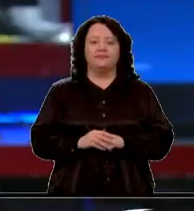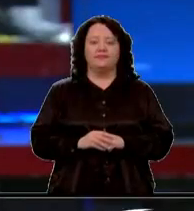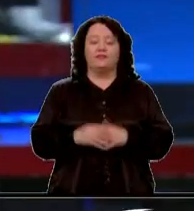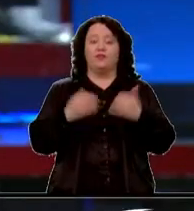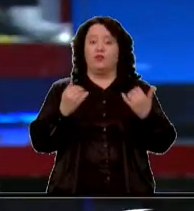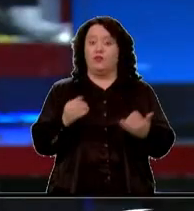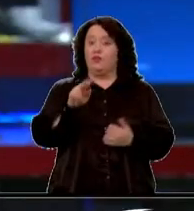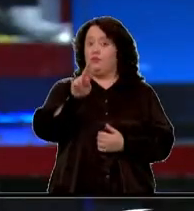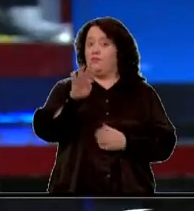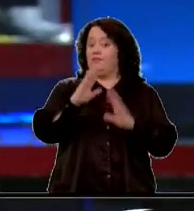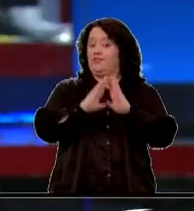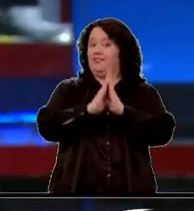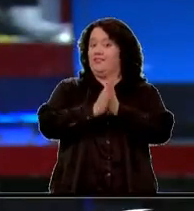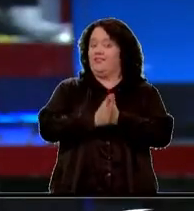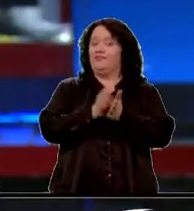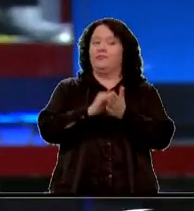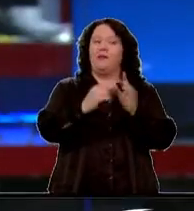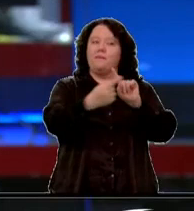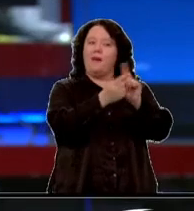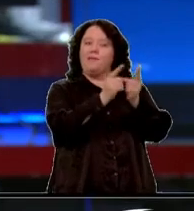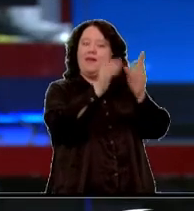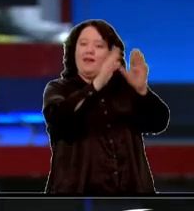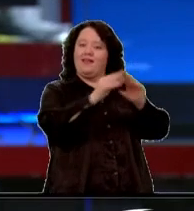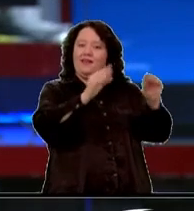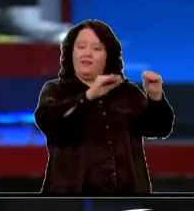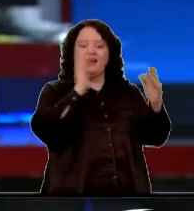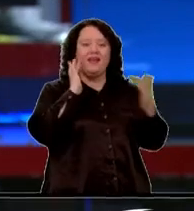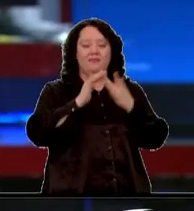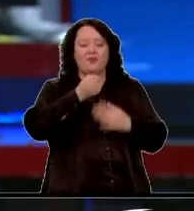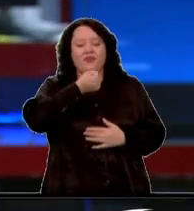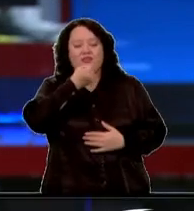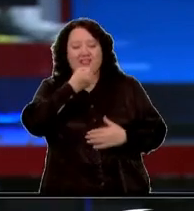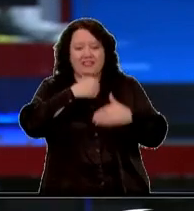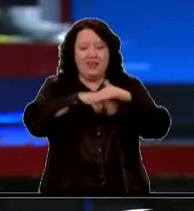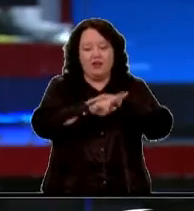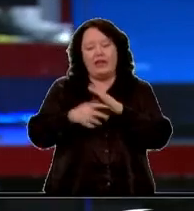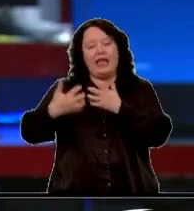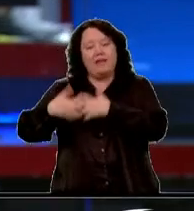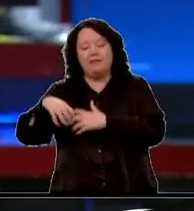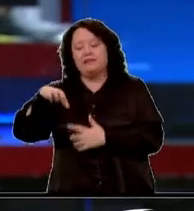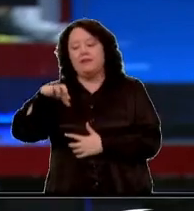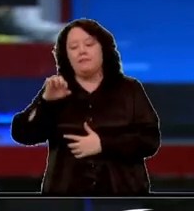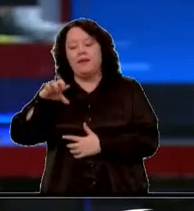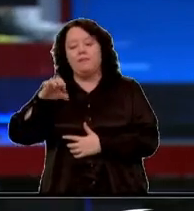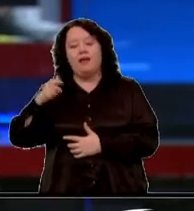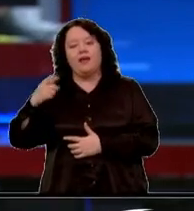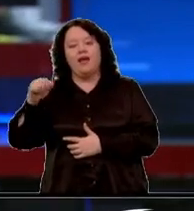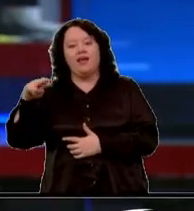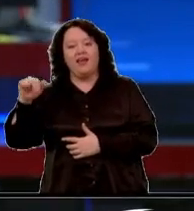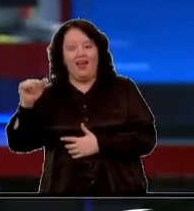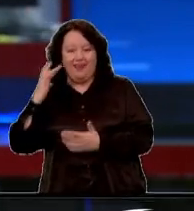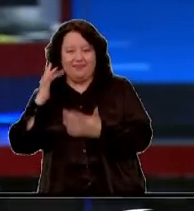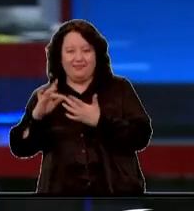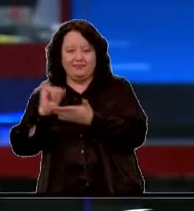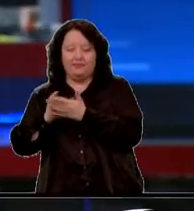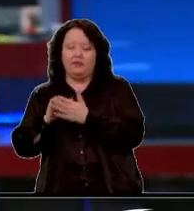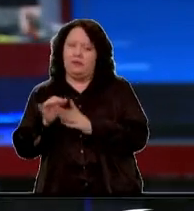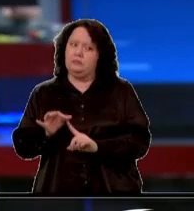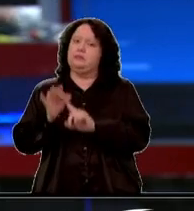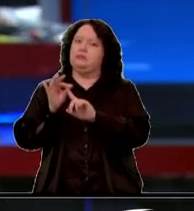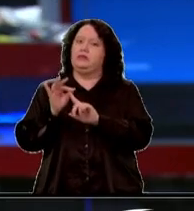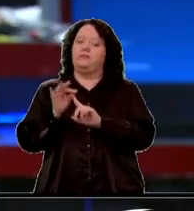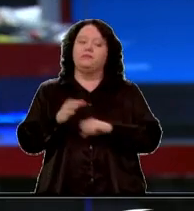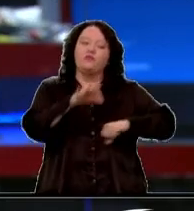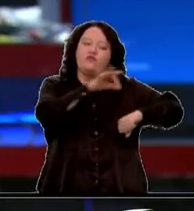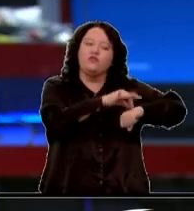hoy, 24 de diciembre, los encuentros navideños de Noticias Caracol y Pepe Ganga adquieren un significado especial. A través de la Fundación